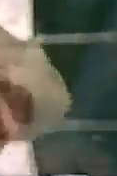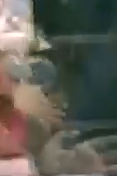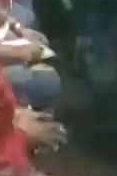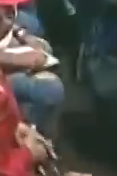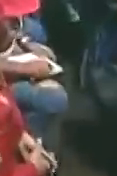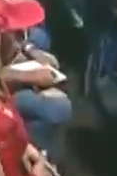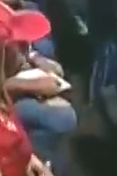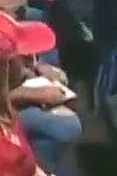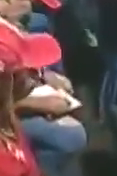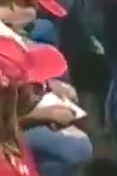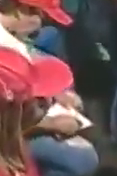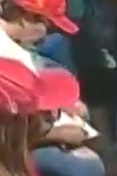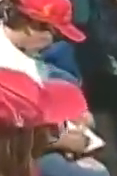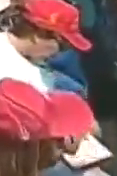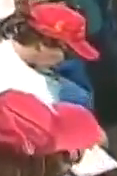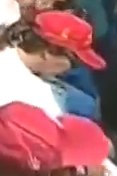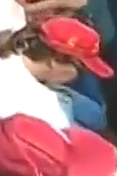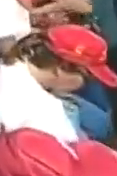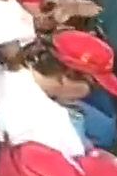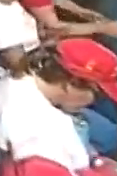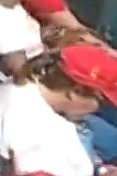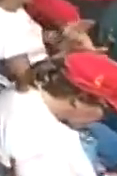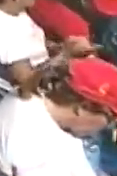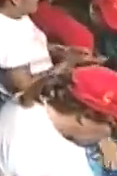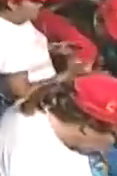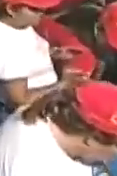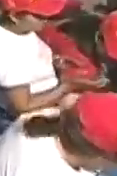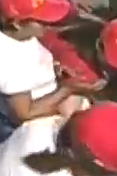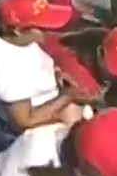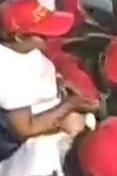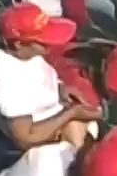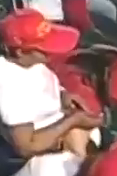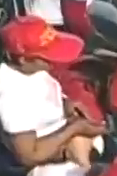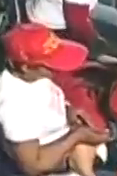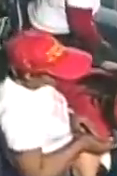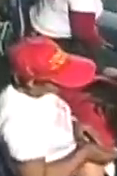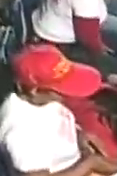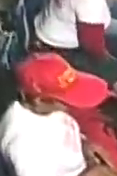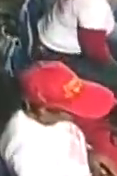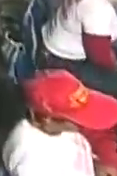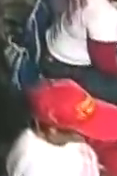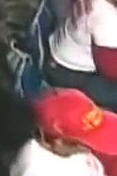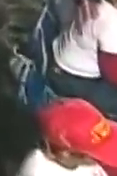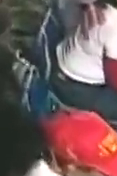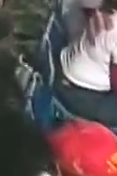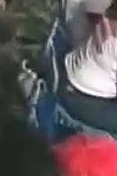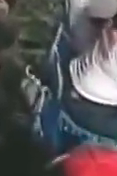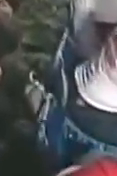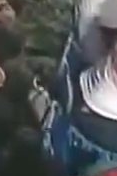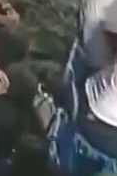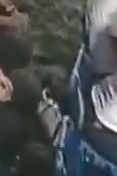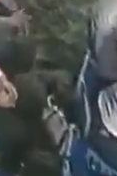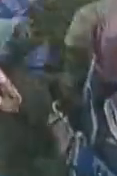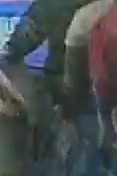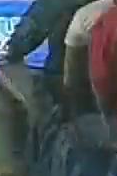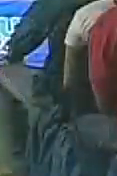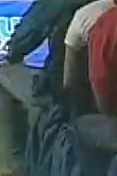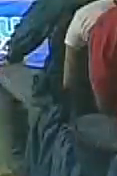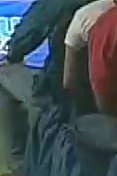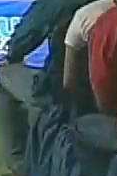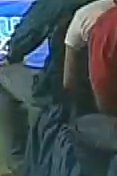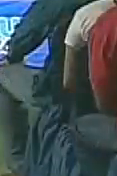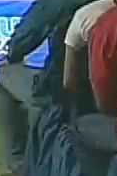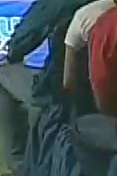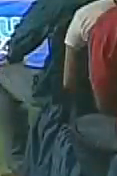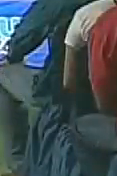en vida. Y entonces nosotros tenemos que transferir, como está haciendo el compañero Jorge Arriaza